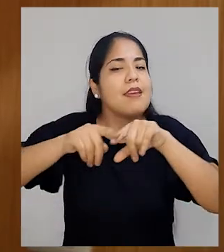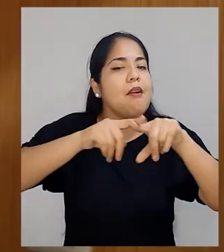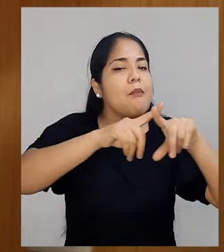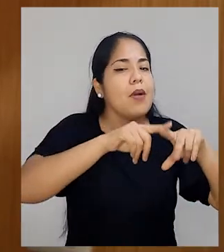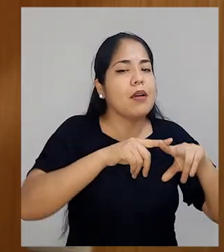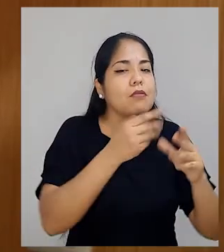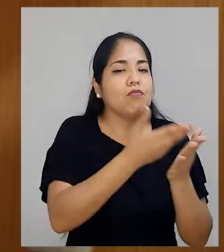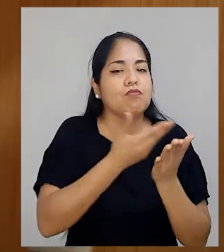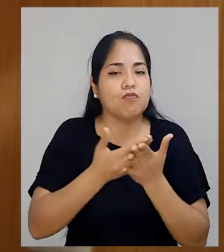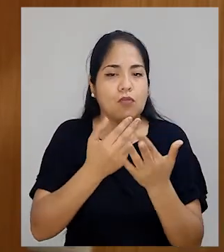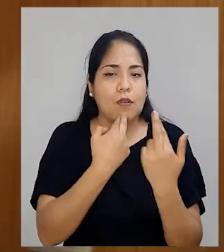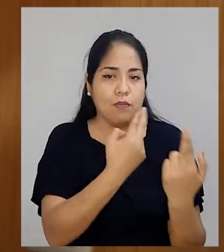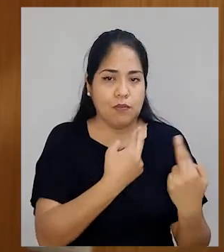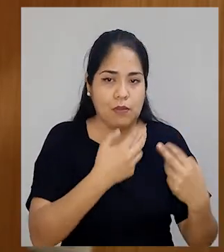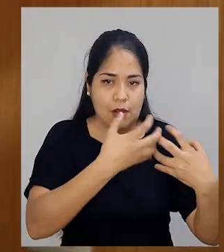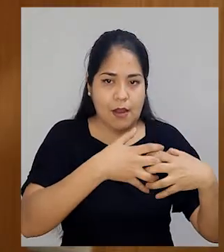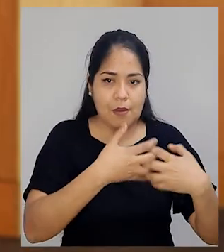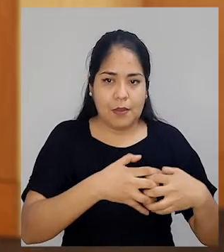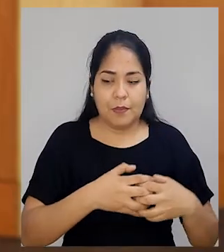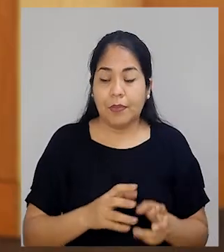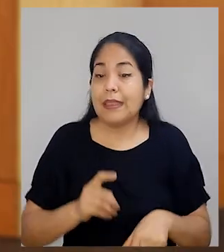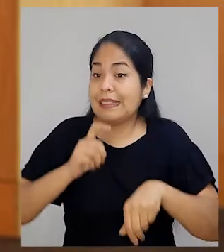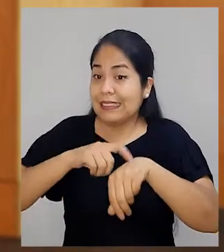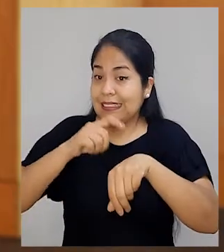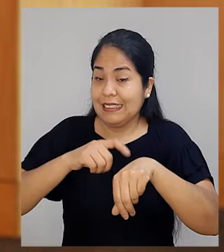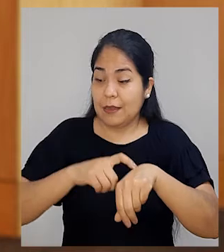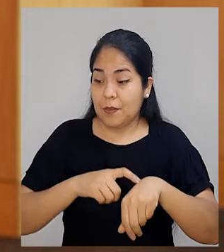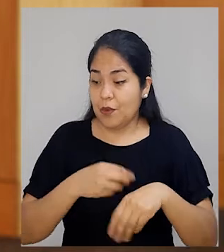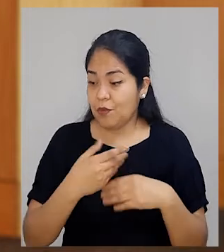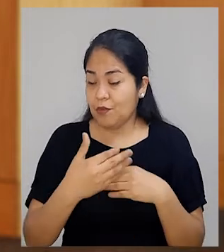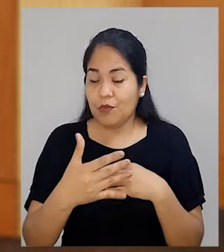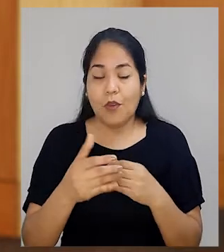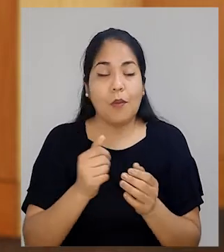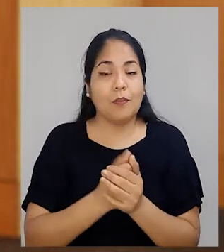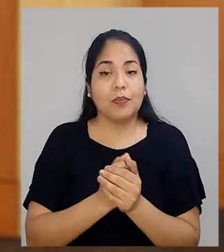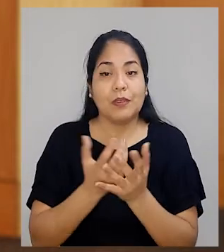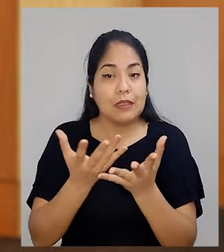en las que sí se podría cumplir con la cuota de empleo, ¿no? Álvaro, el tiempo